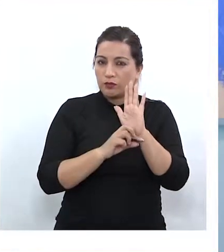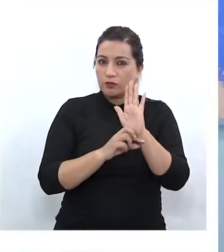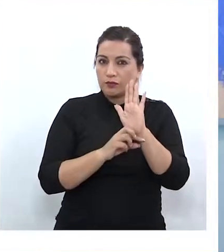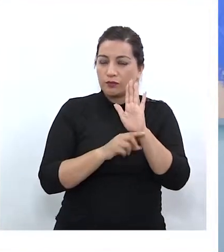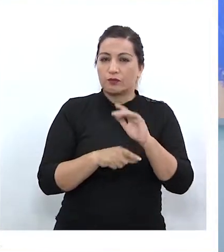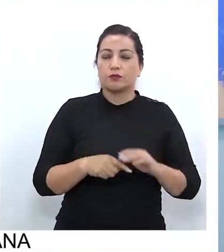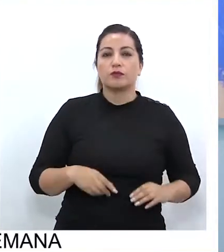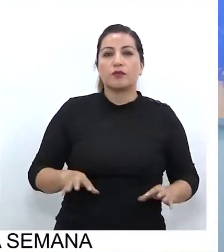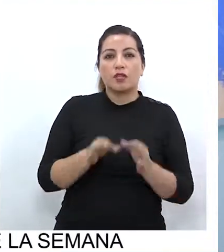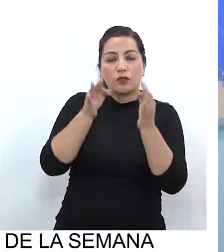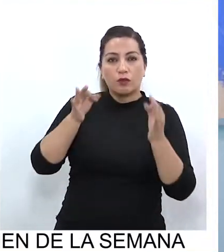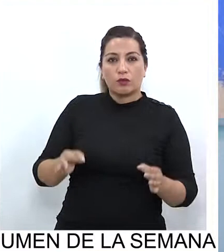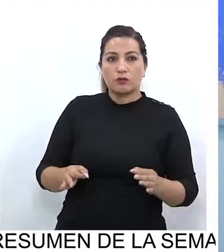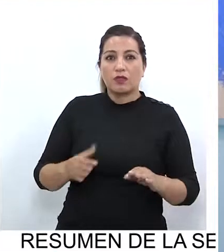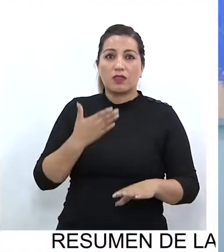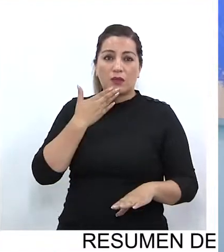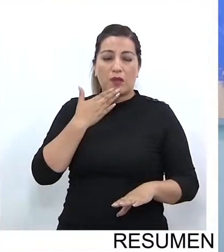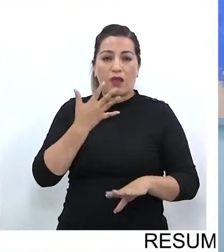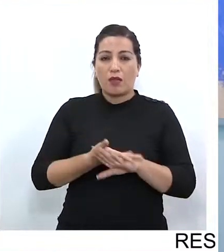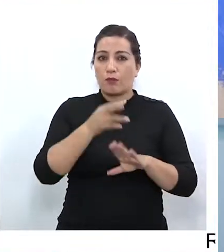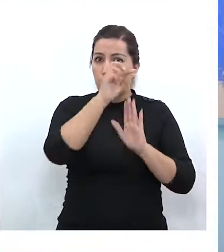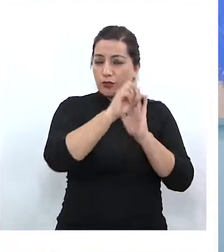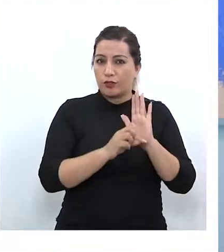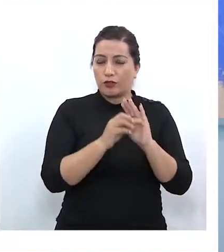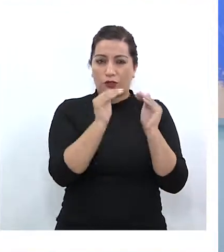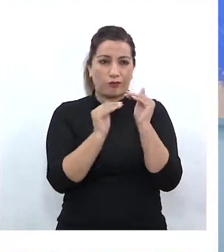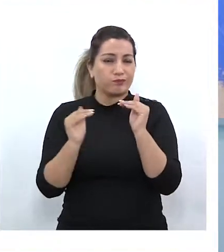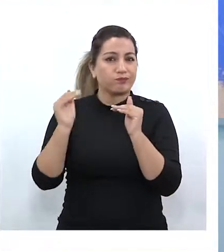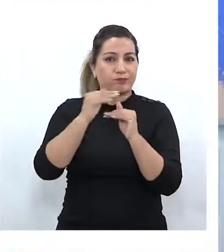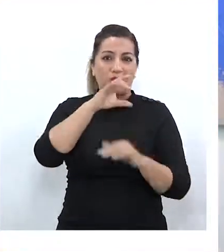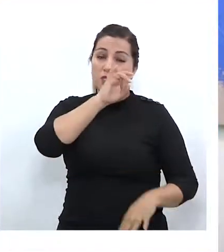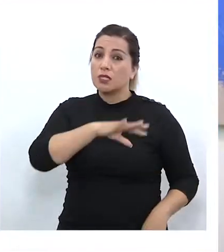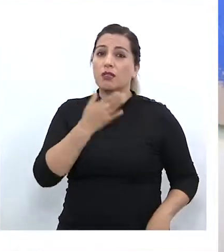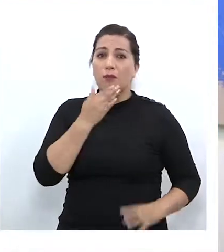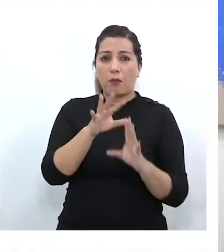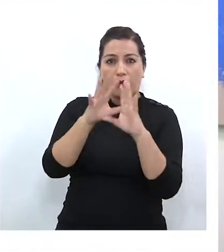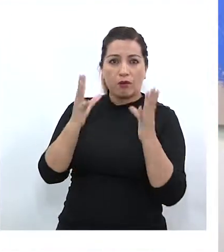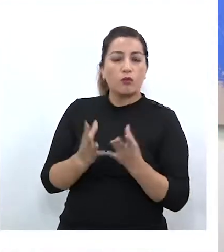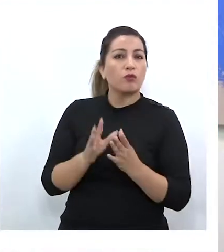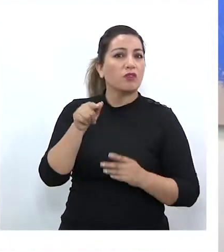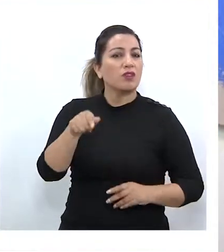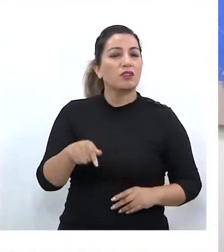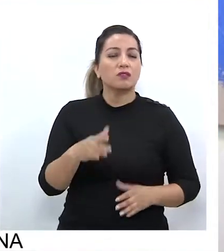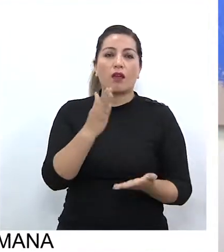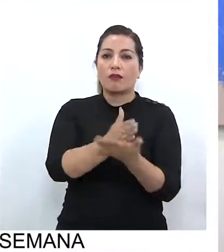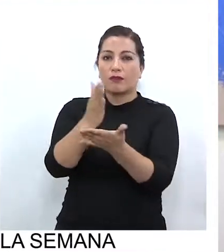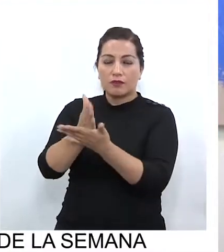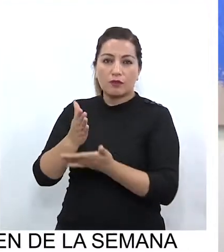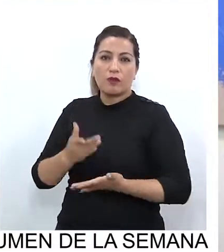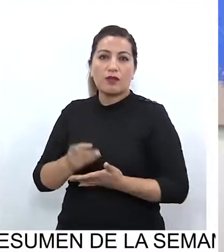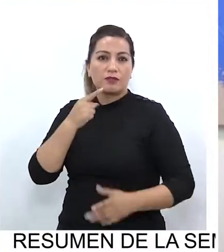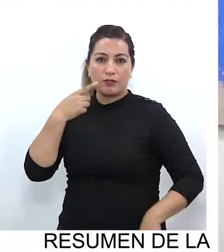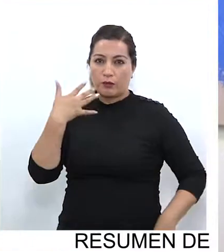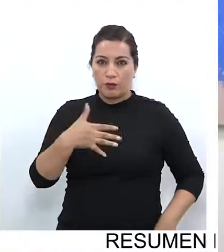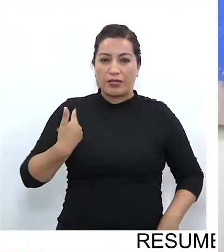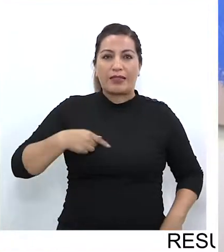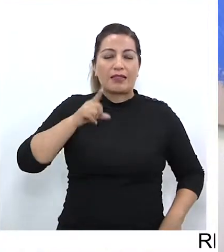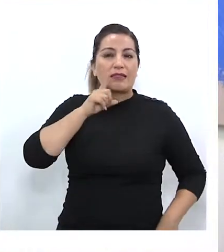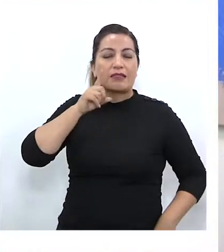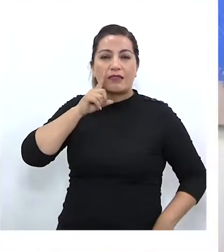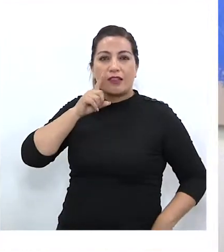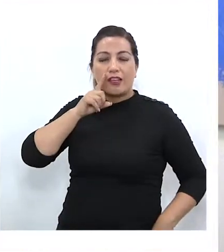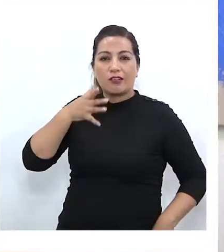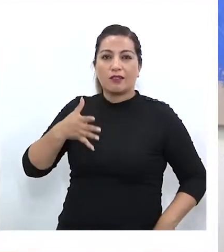esa diversidad hay proyectos de alta exigencia académica, en Chile y en el resto del mundo. Y esos establecimientos es importante que